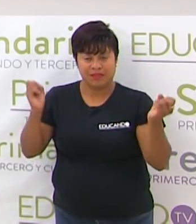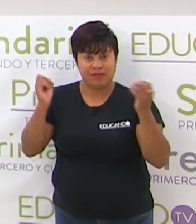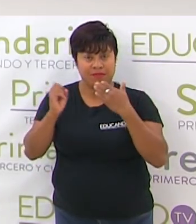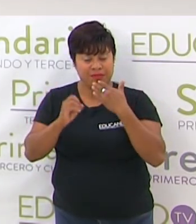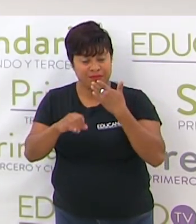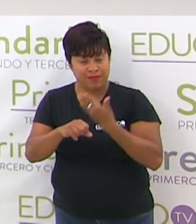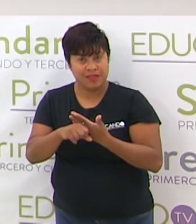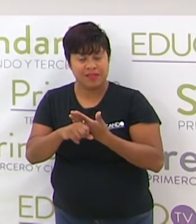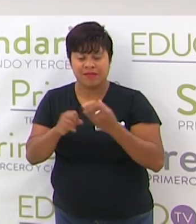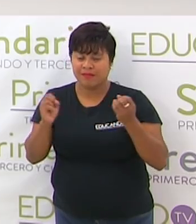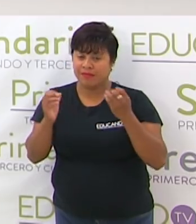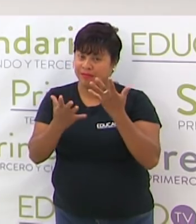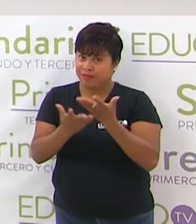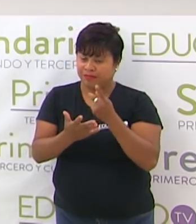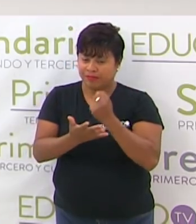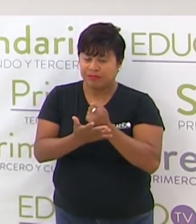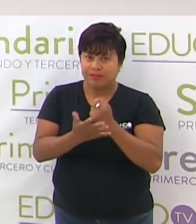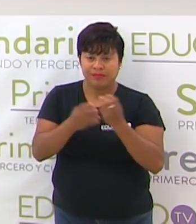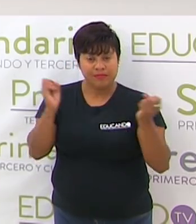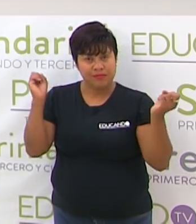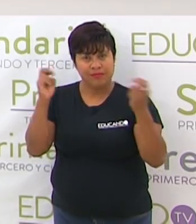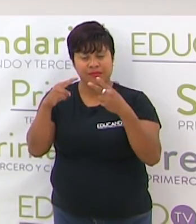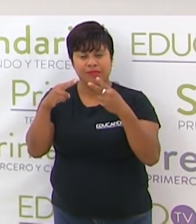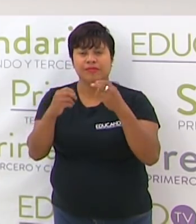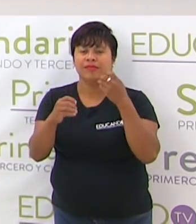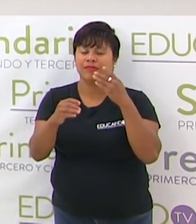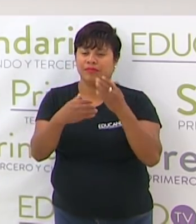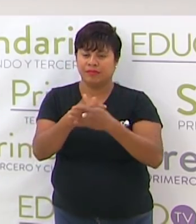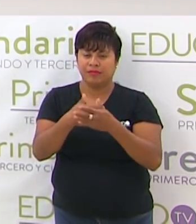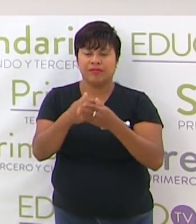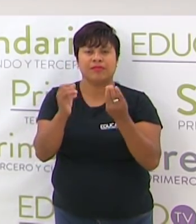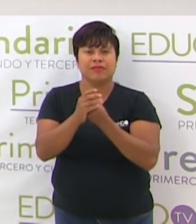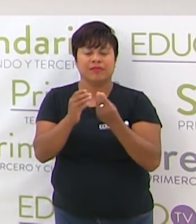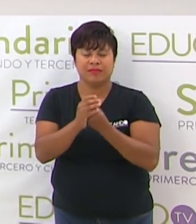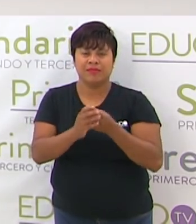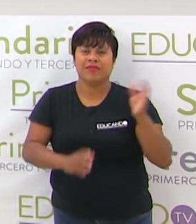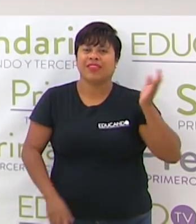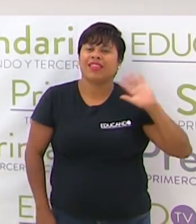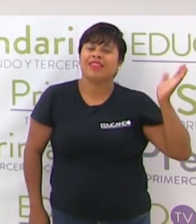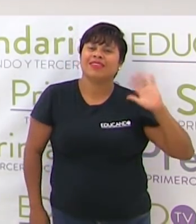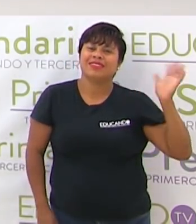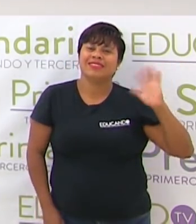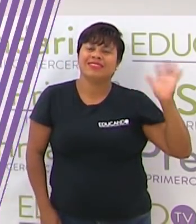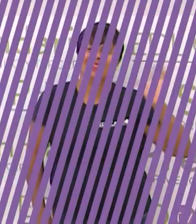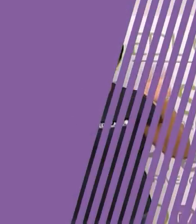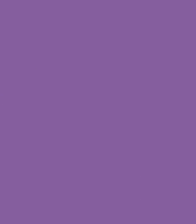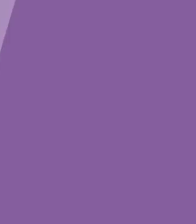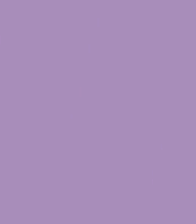Pórtate bien, haz tus tareas y nos vemos en la próxima sesión. Adiós.